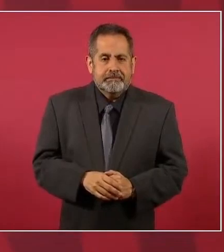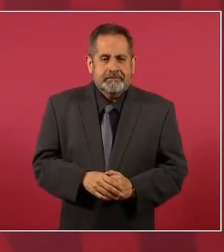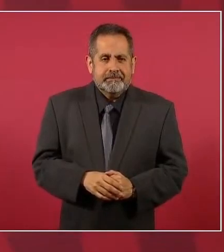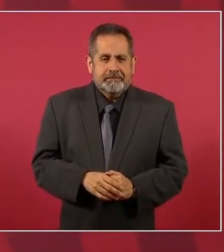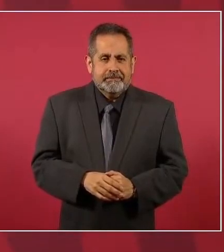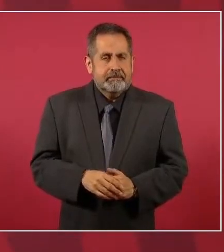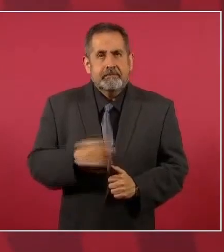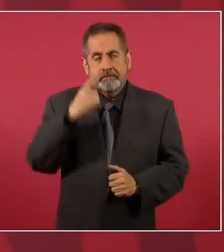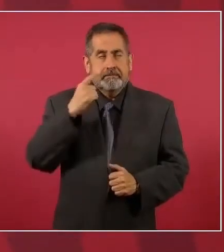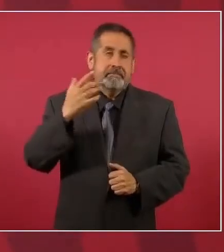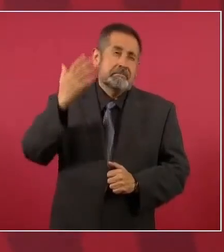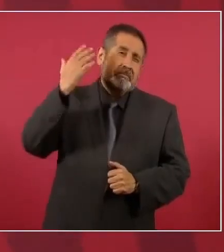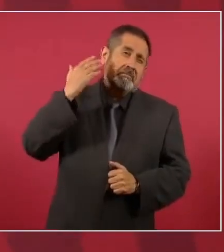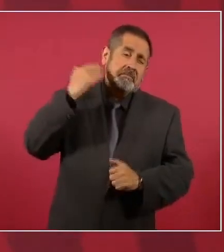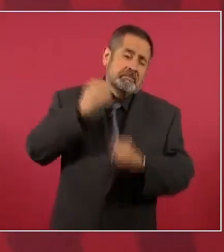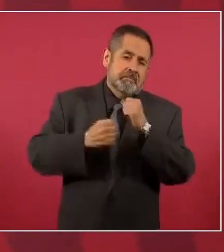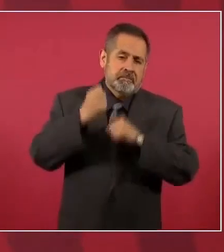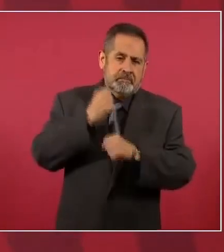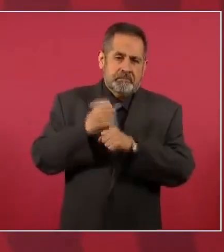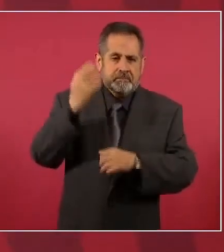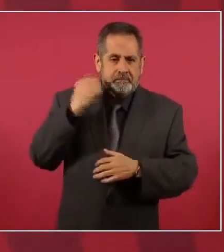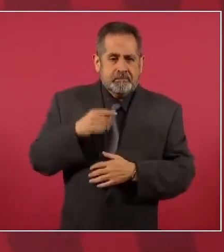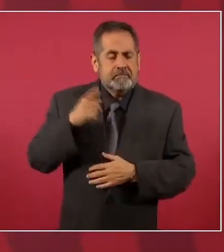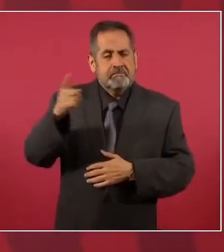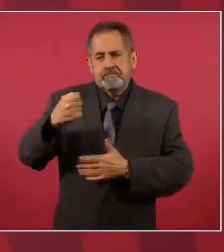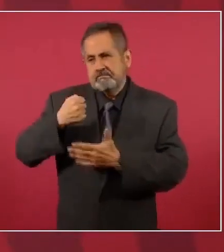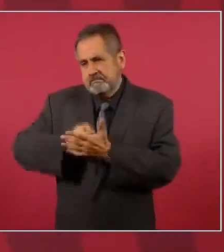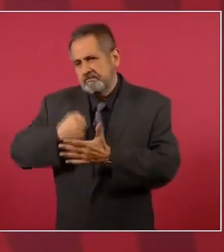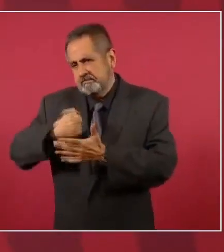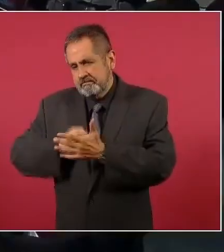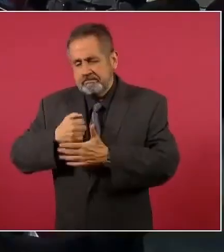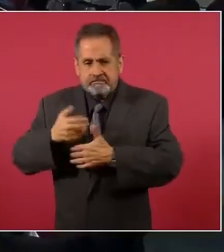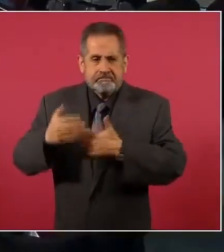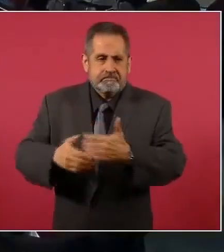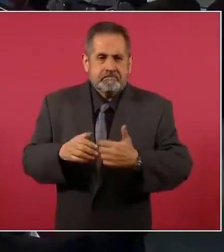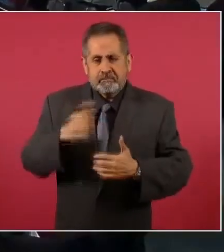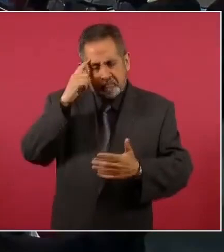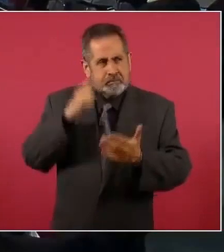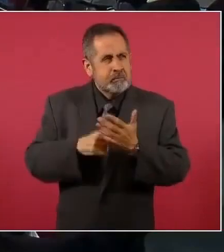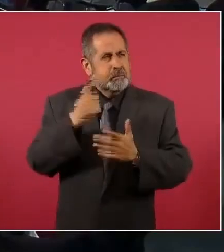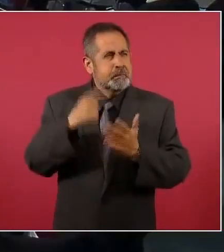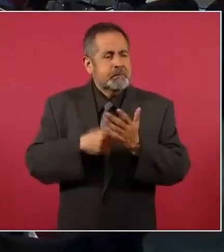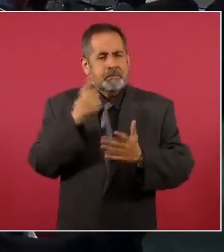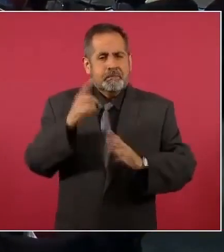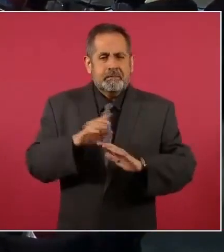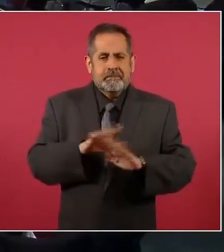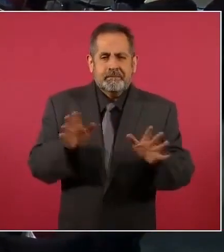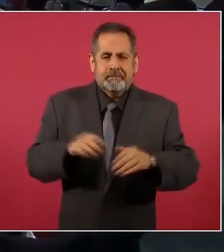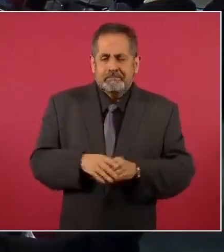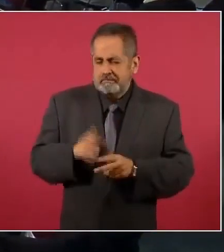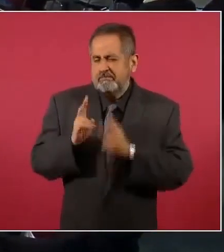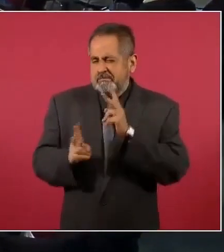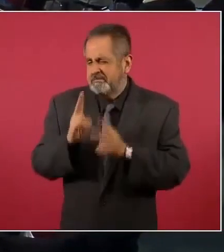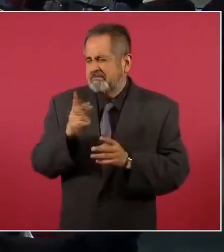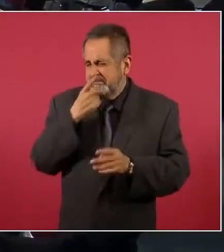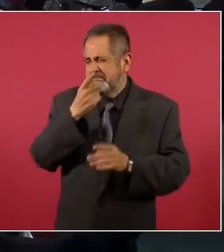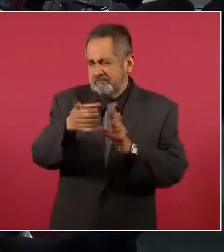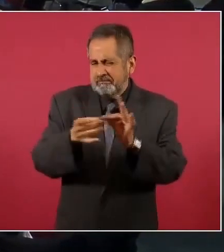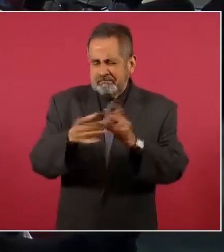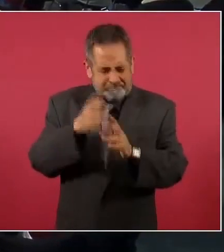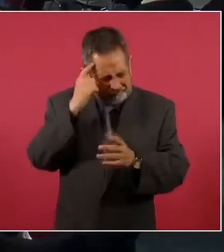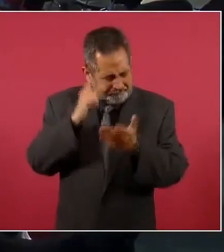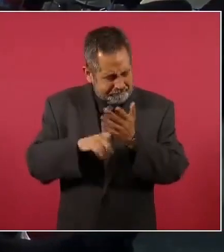hace muchos años, estábamos en la lucha y yo creo que una vez también ya lo platiqué,